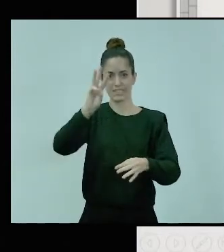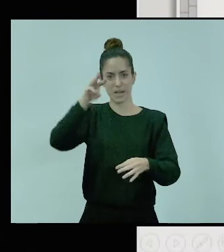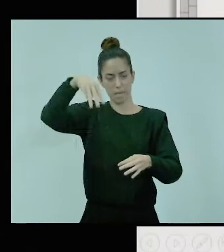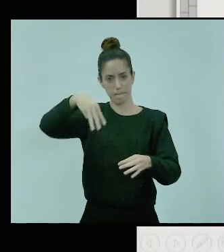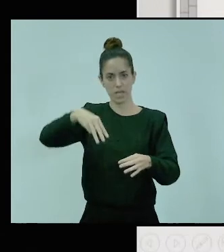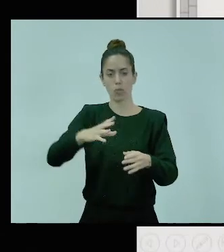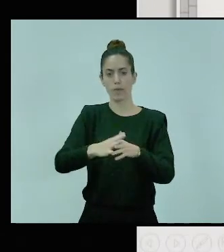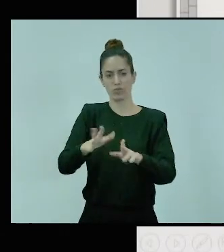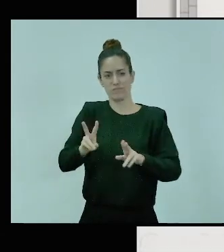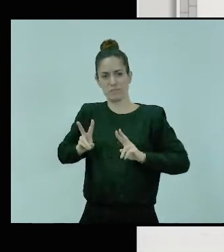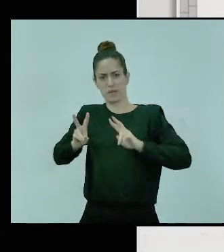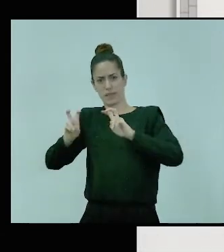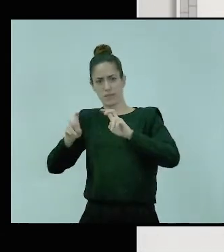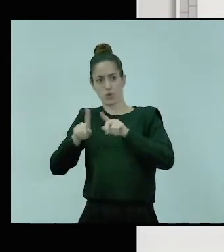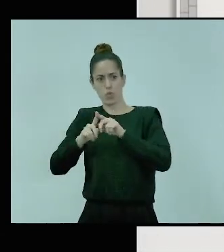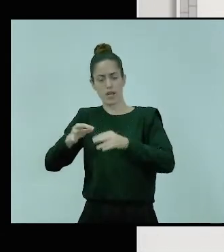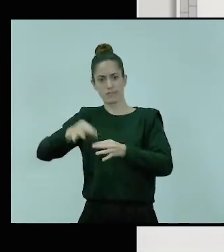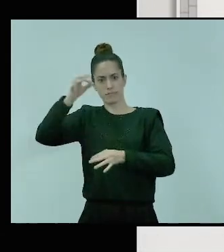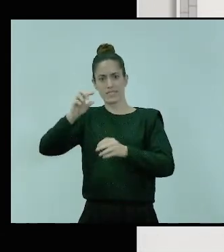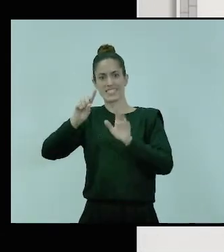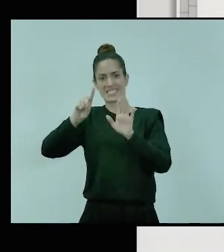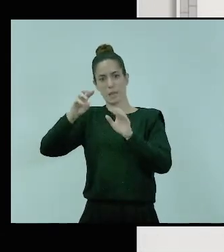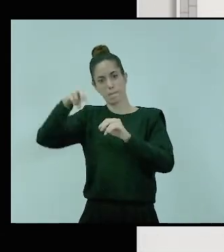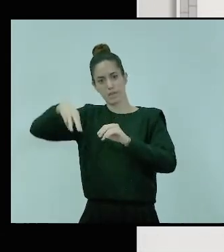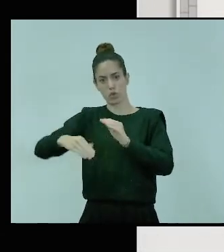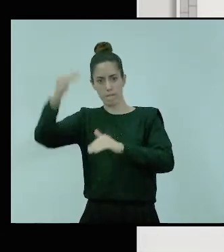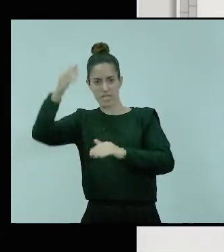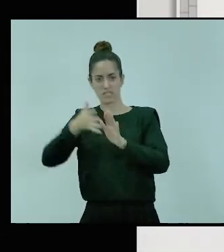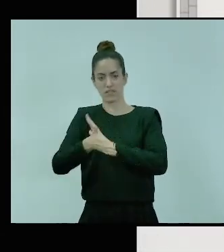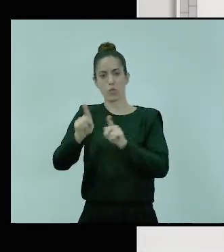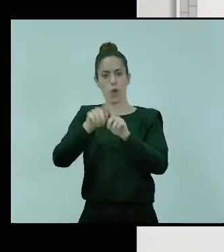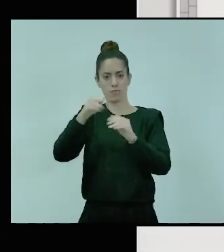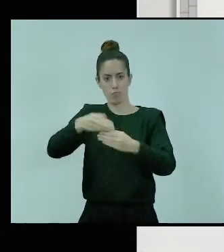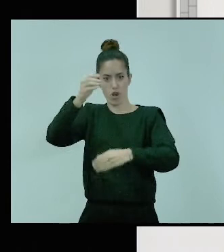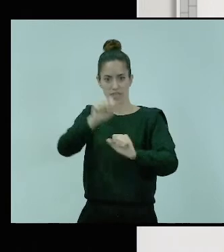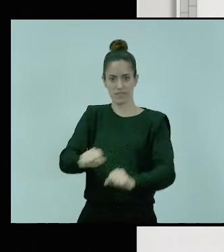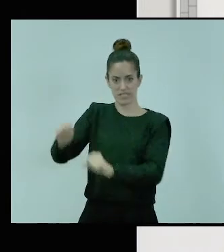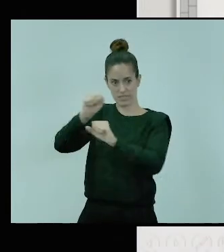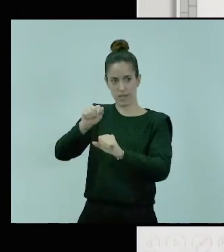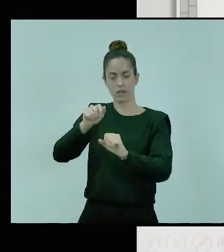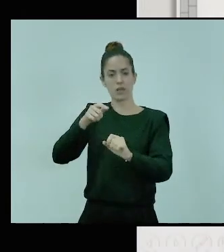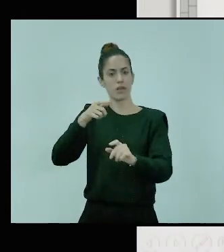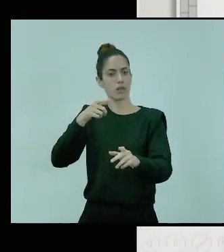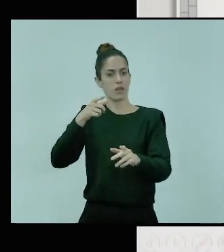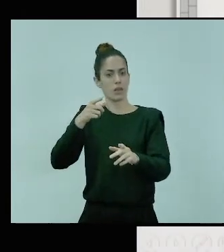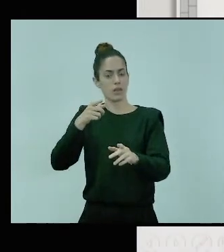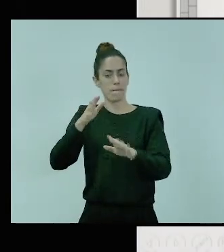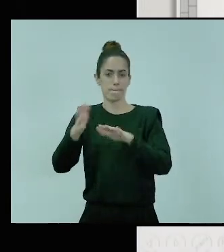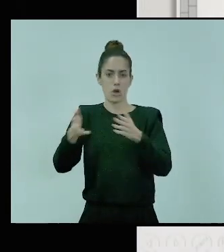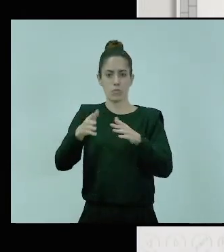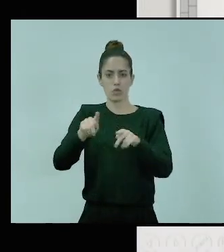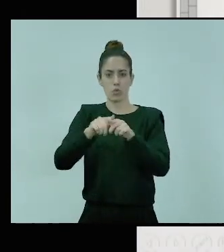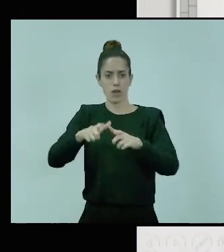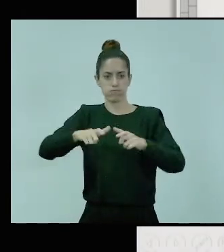metros, pero que en su origen tiene una altura de más de 6 metros, es una muralla defensiva en Bailo Claudia, aparece totalmente plegada, con